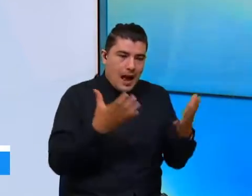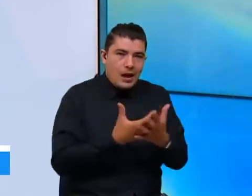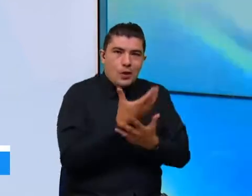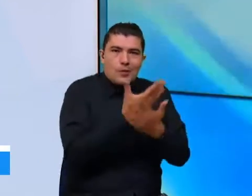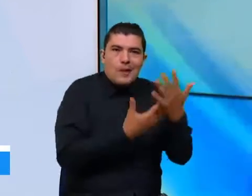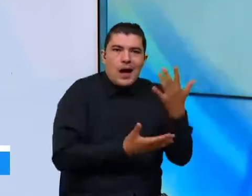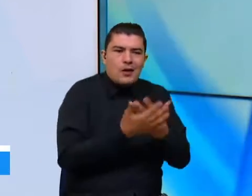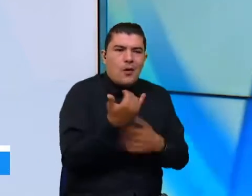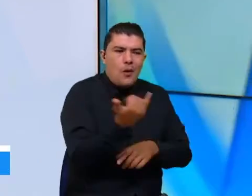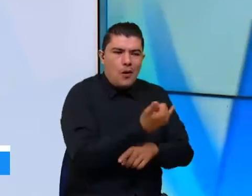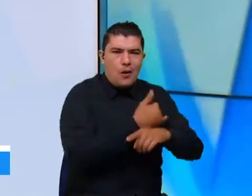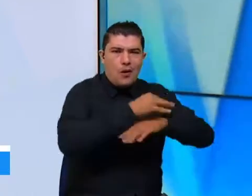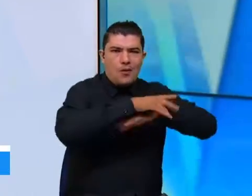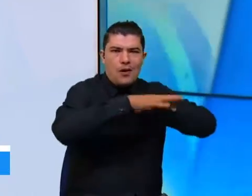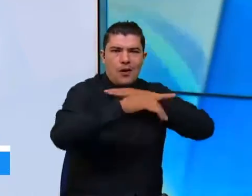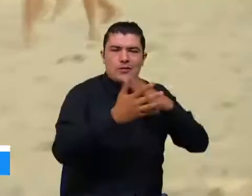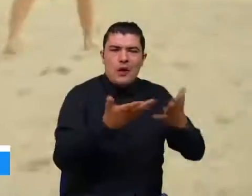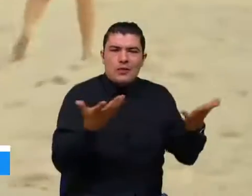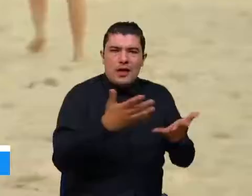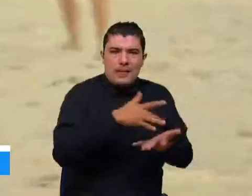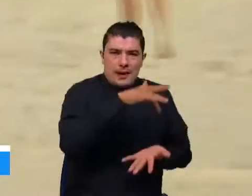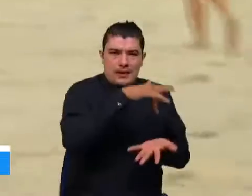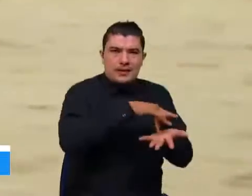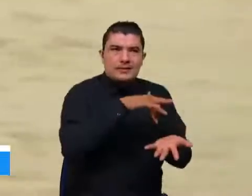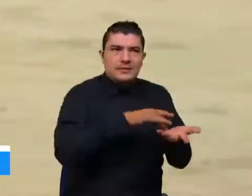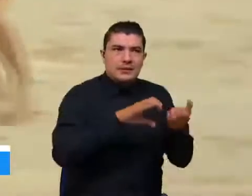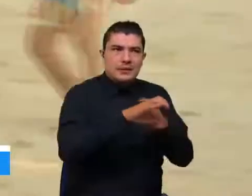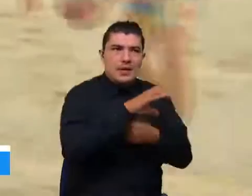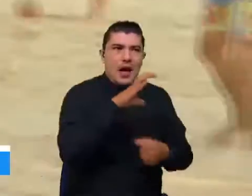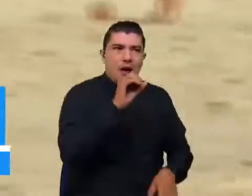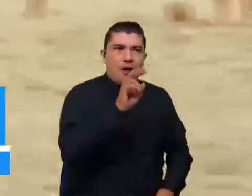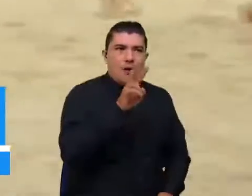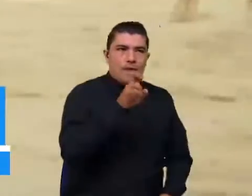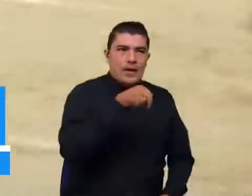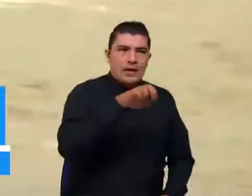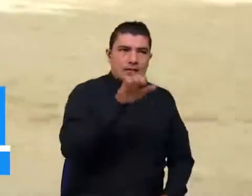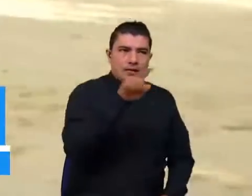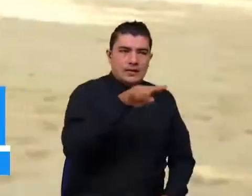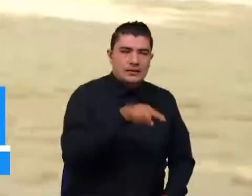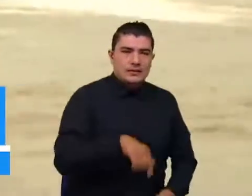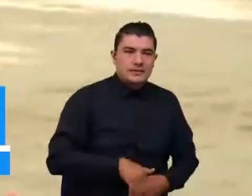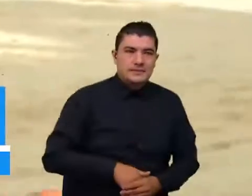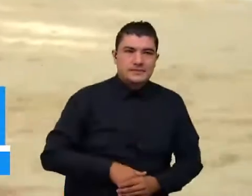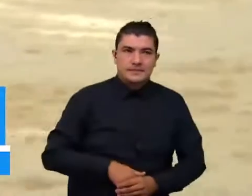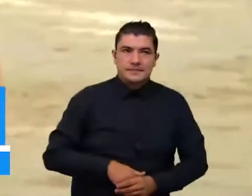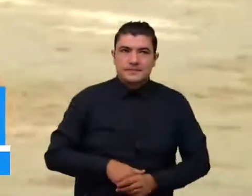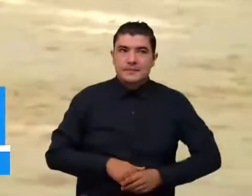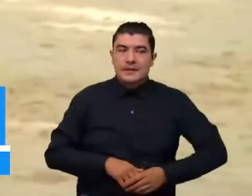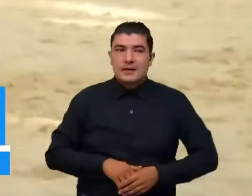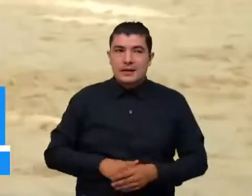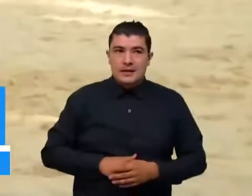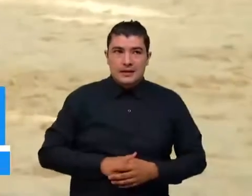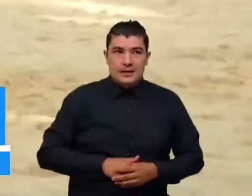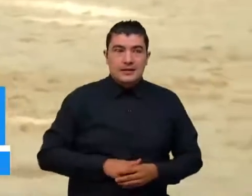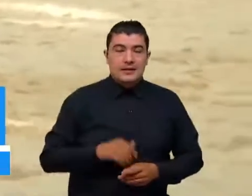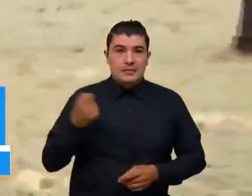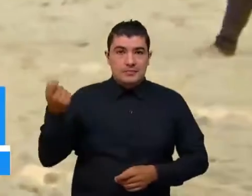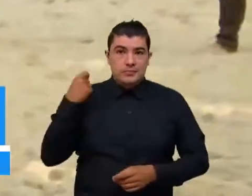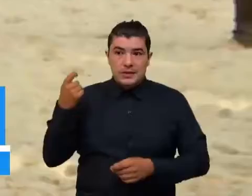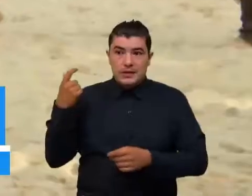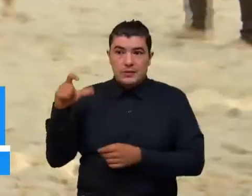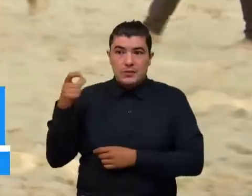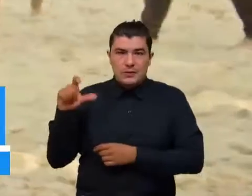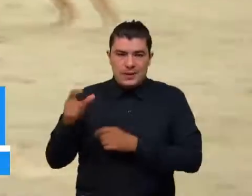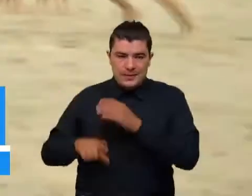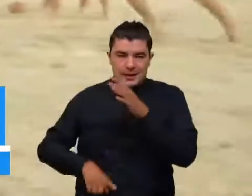en las playas de coveñas la masificación de este deporte inició recientemente en cúcuta gracias a la creación del